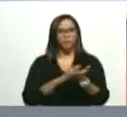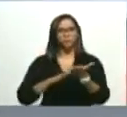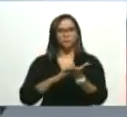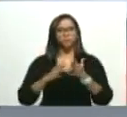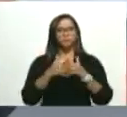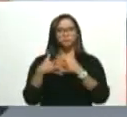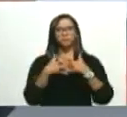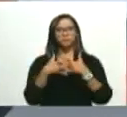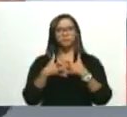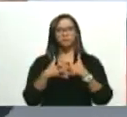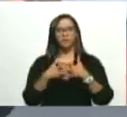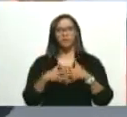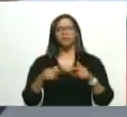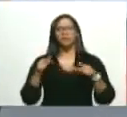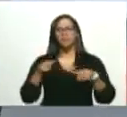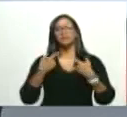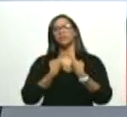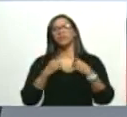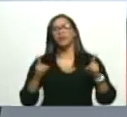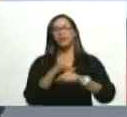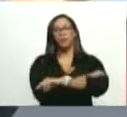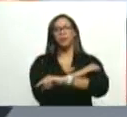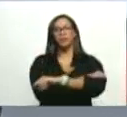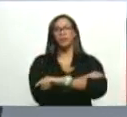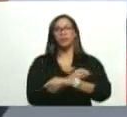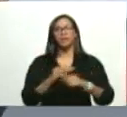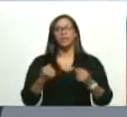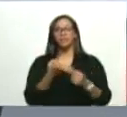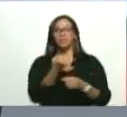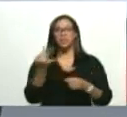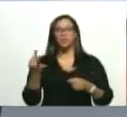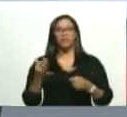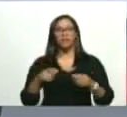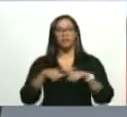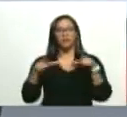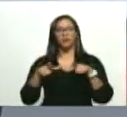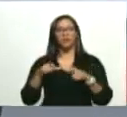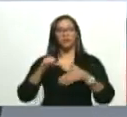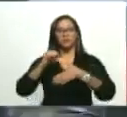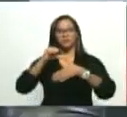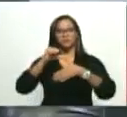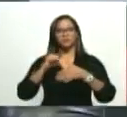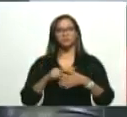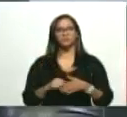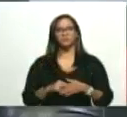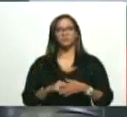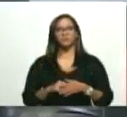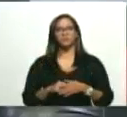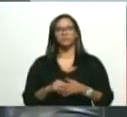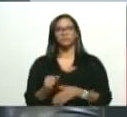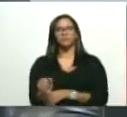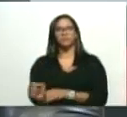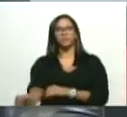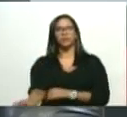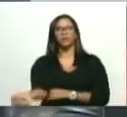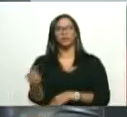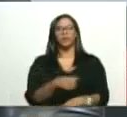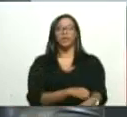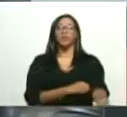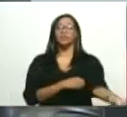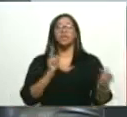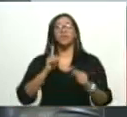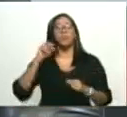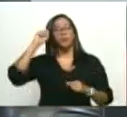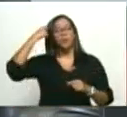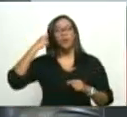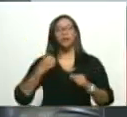Unidos, sino a esta mutación de la derecha que estamos viendo en numerosas regiones de América Latina ahorita? Bueno, yo creo que para empezar tenemos que recordar que el surgimiento